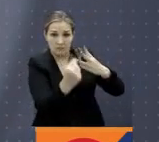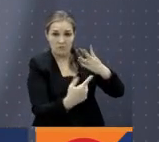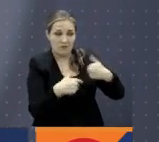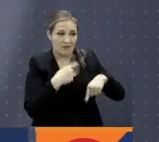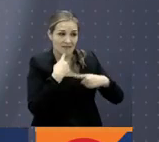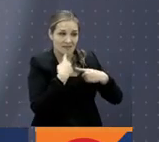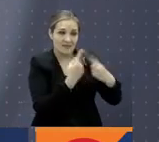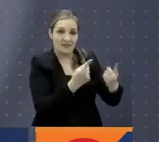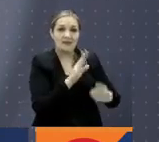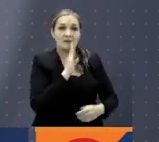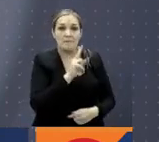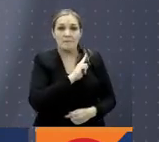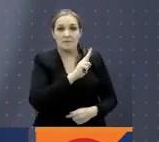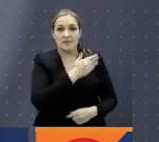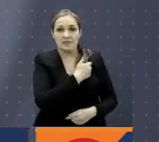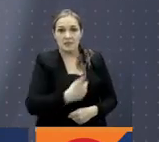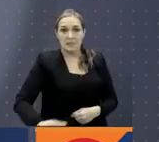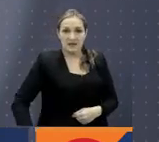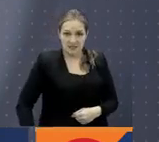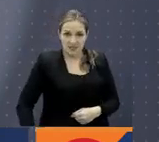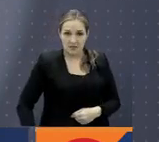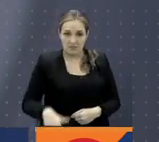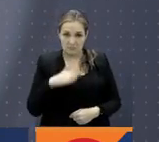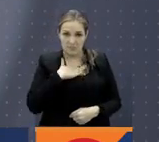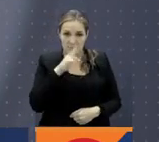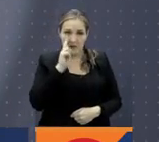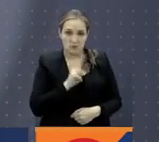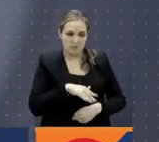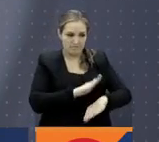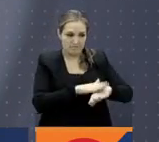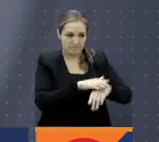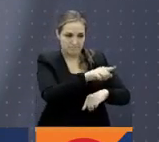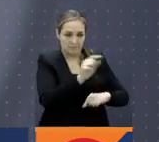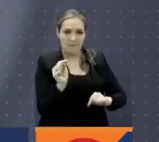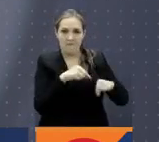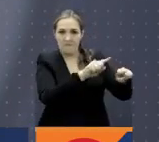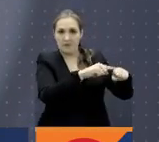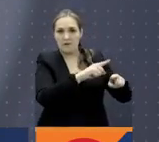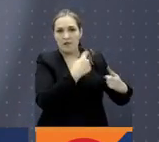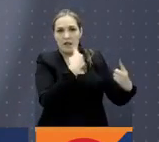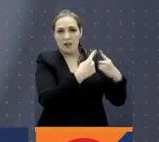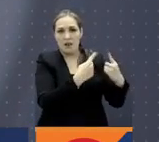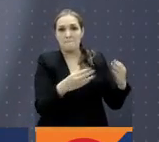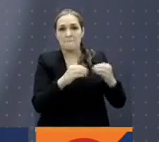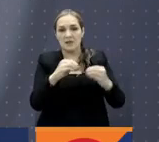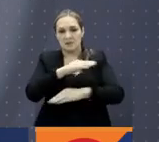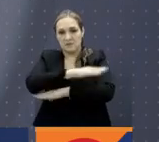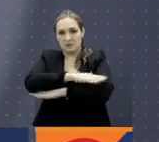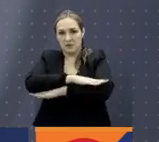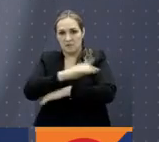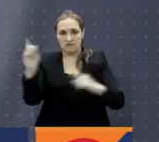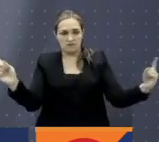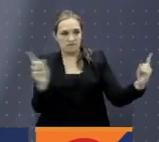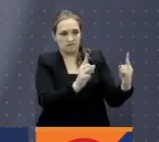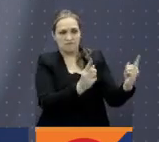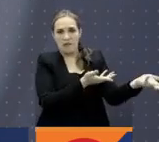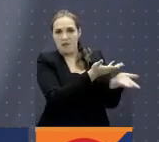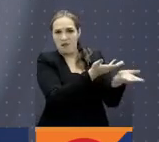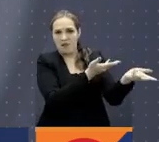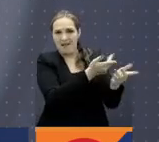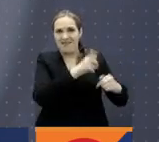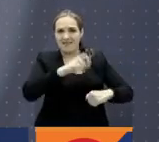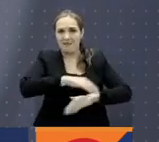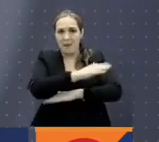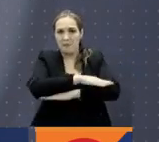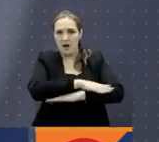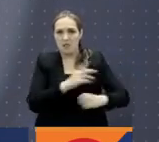la vicepresidenta ejecutiva Delcy Rodríguez, al canciller Félix Plasencia, para que a través de la